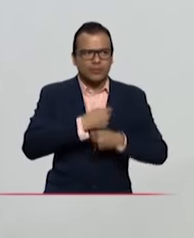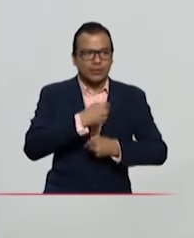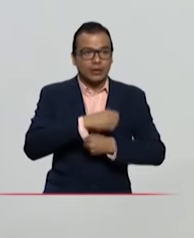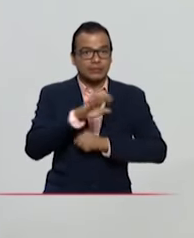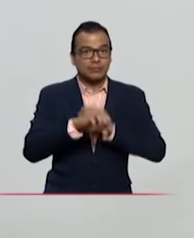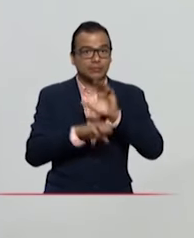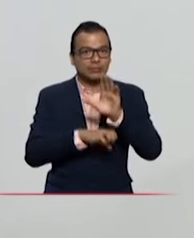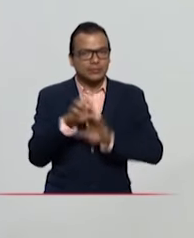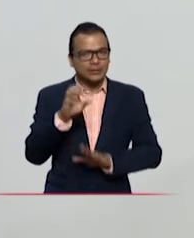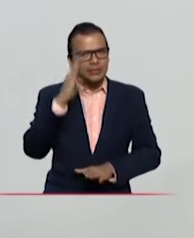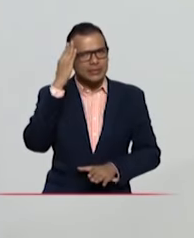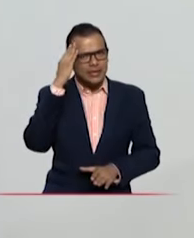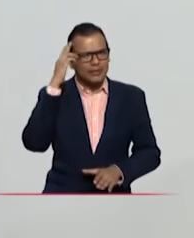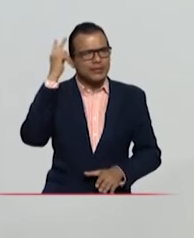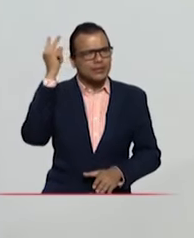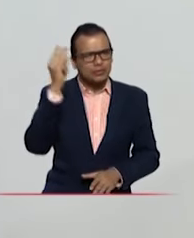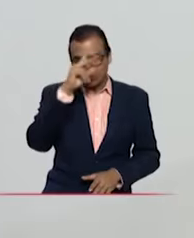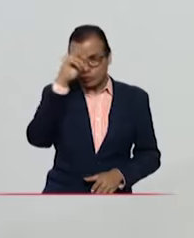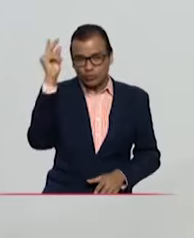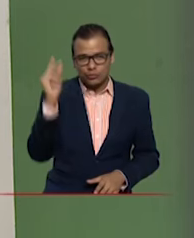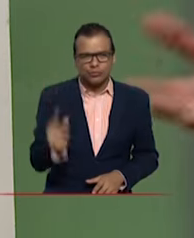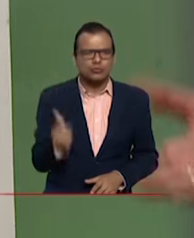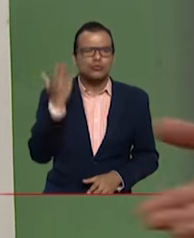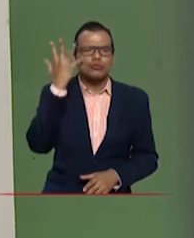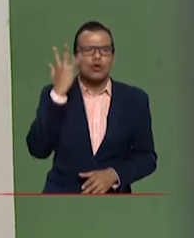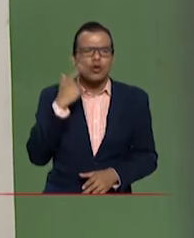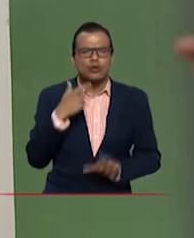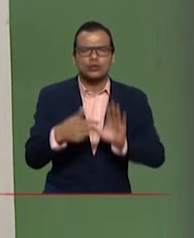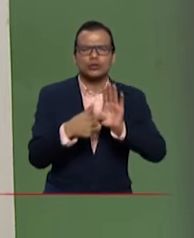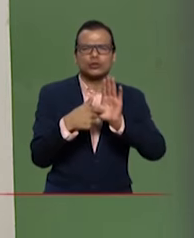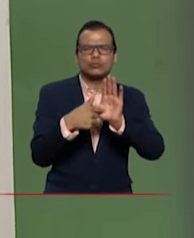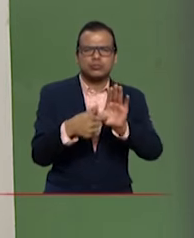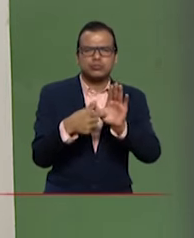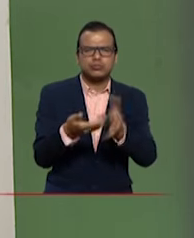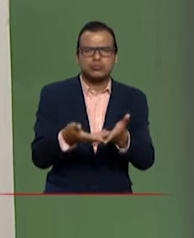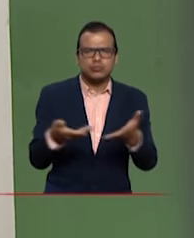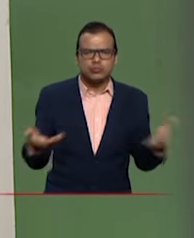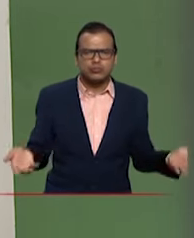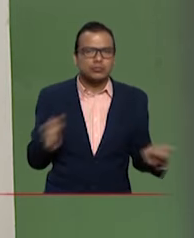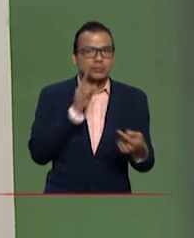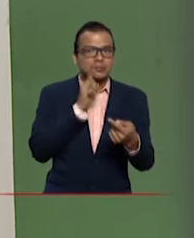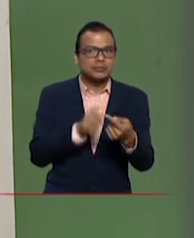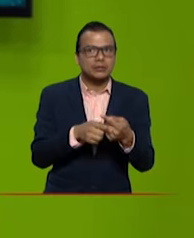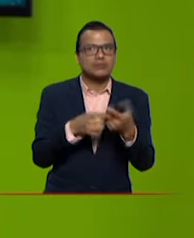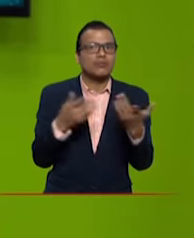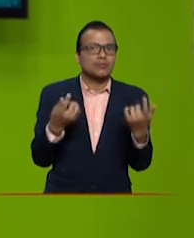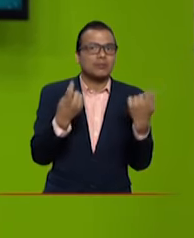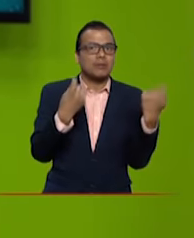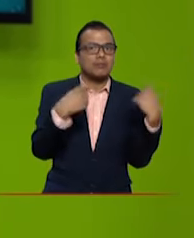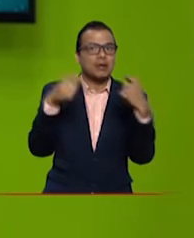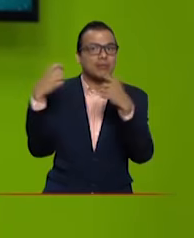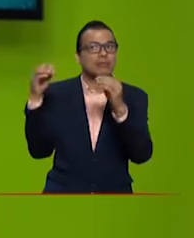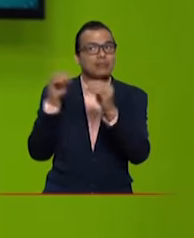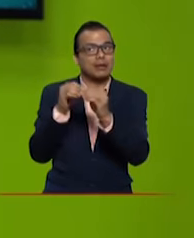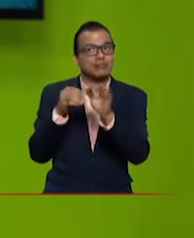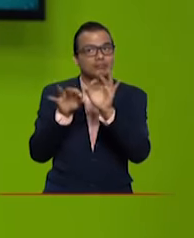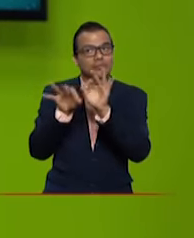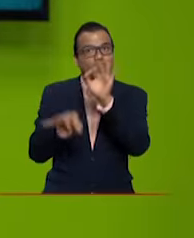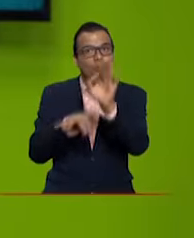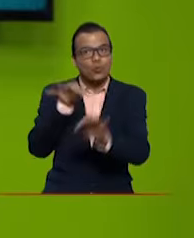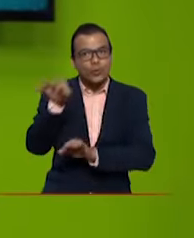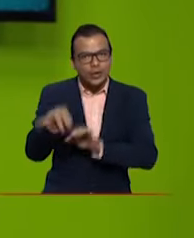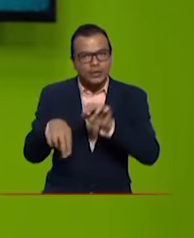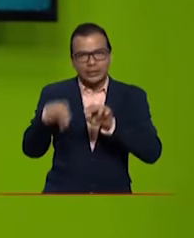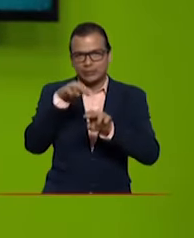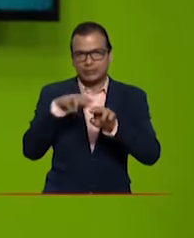mucho esfuerzo sacan sus productos, al mismo tiempo los protegen, pero también los comercializan. Entonces va a ser un ejercicio hermoso, va a ser